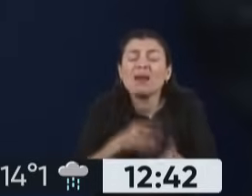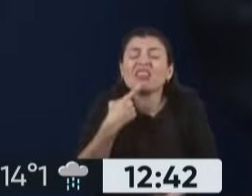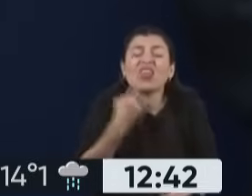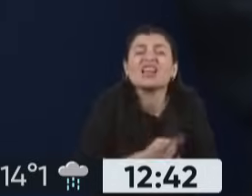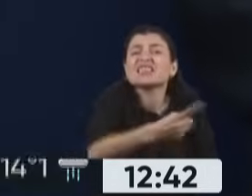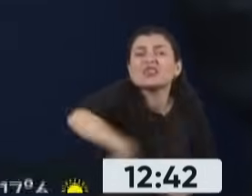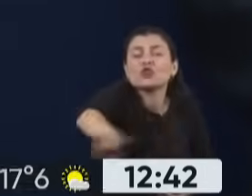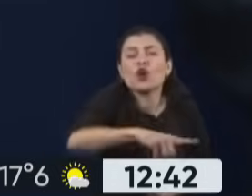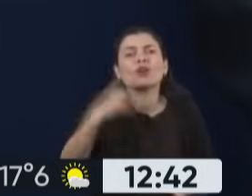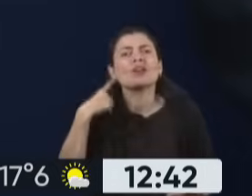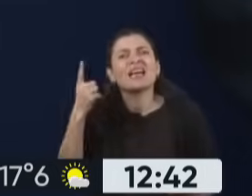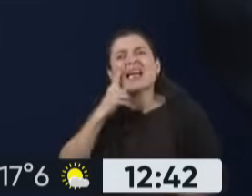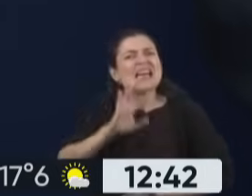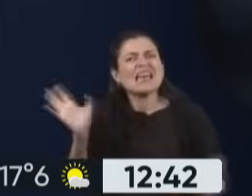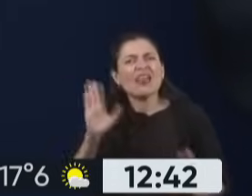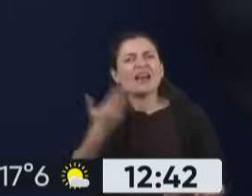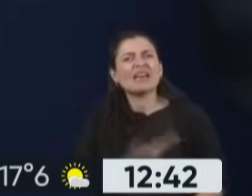fondo, nada. O sea, es